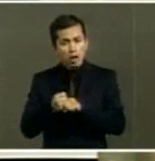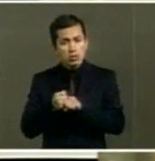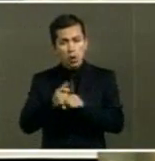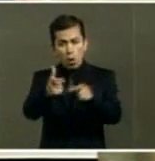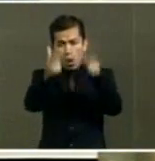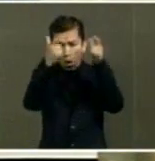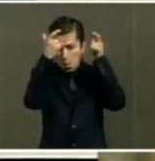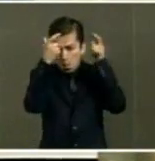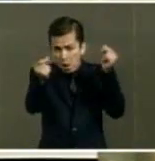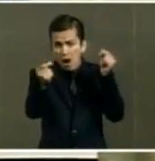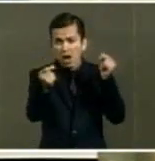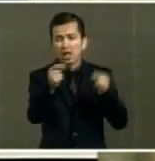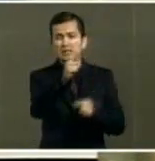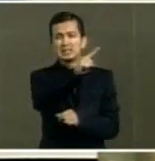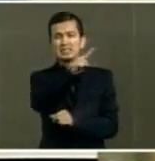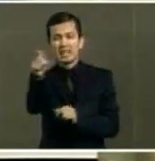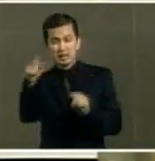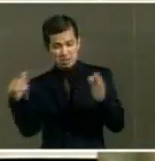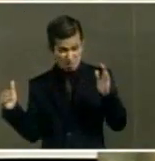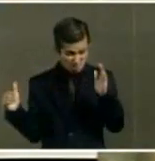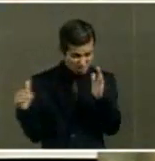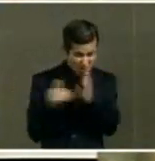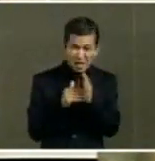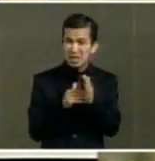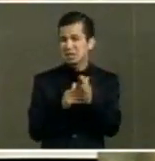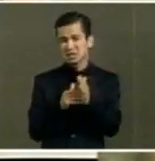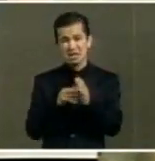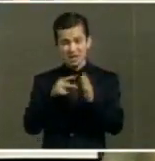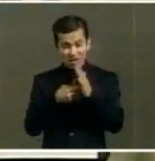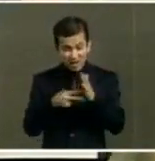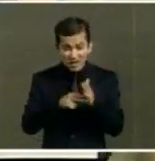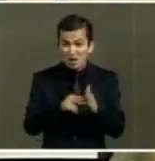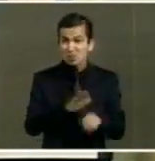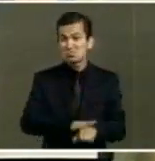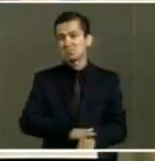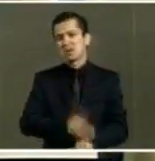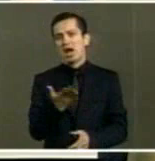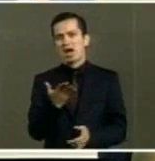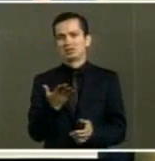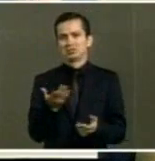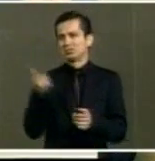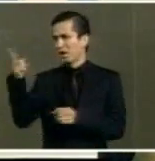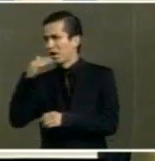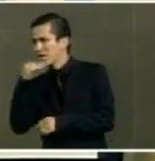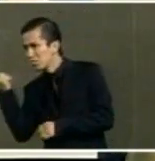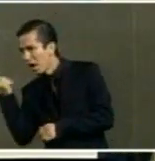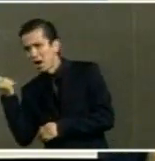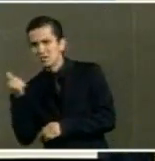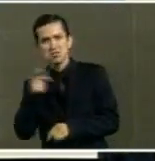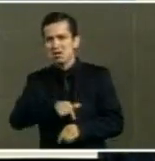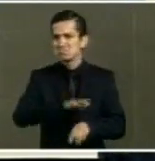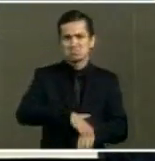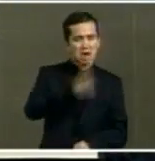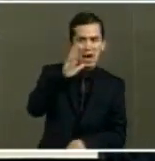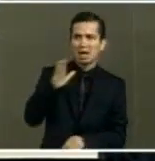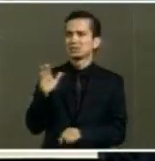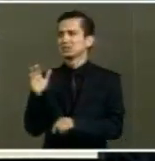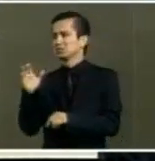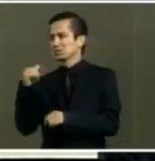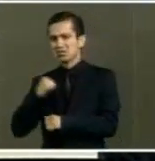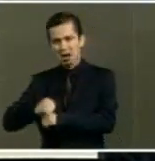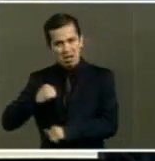100,000 ingenieros o técnicos, es decir, más que en Alemania, más que en Canadá, más que en Brasil.